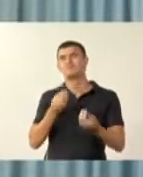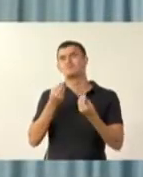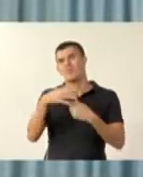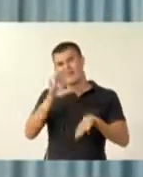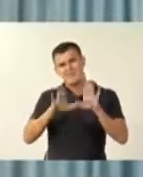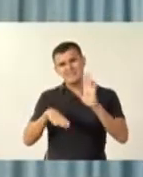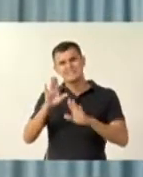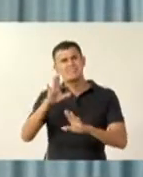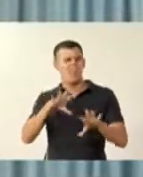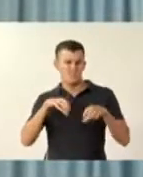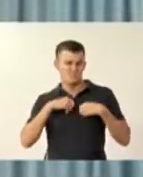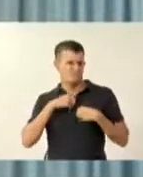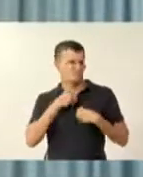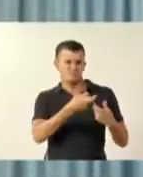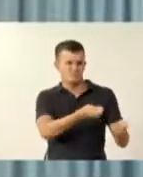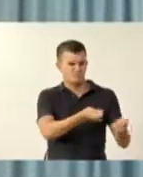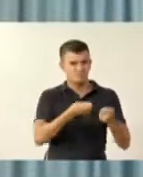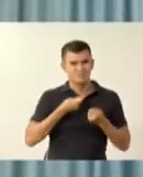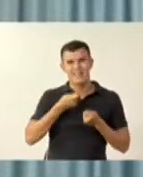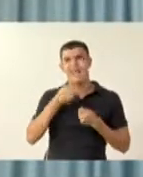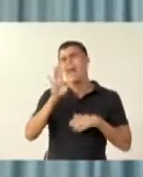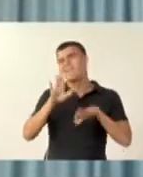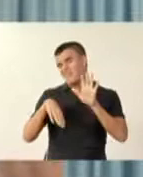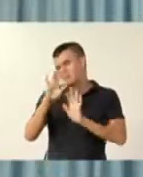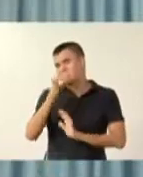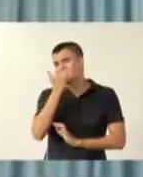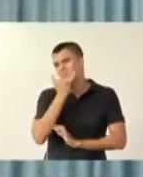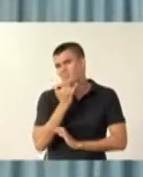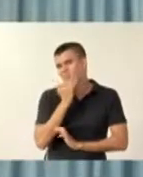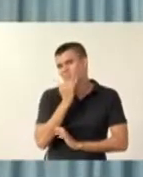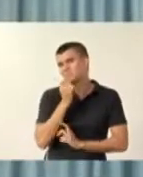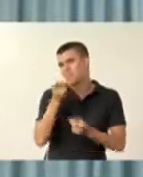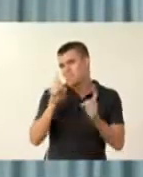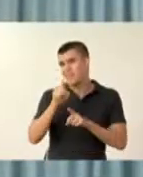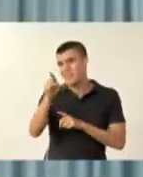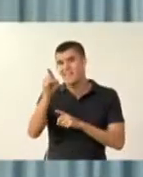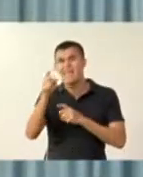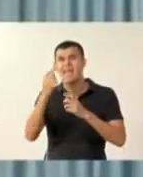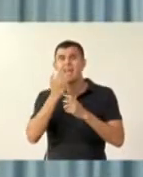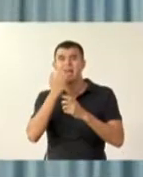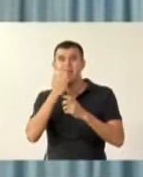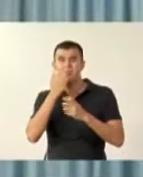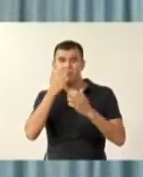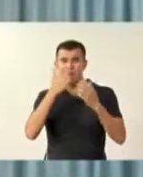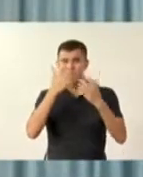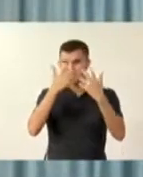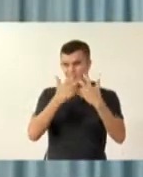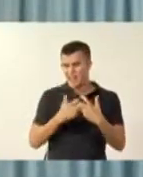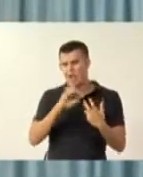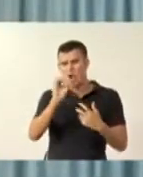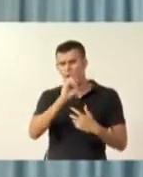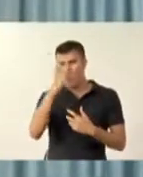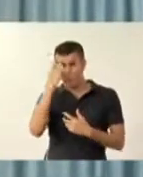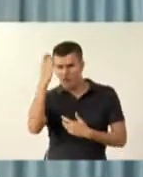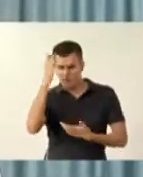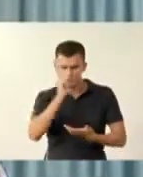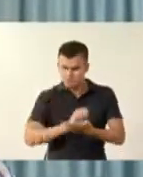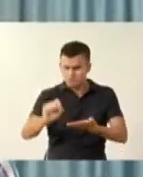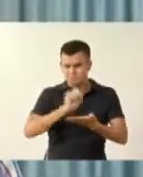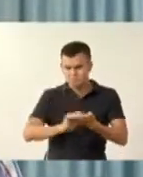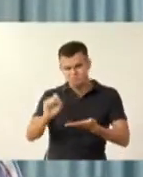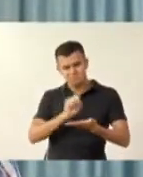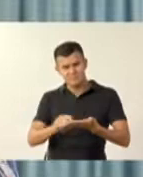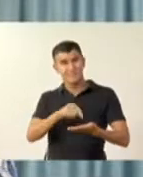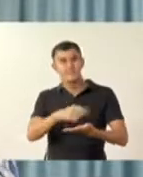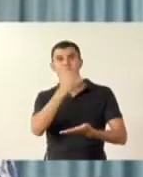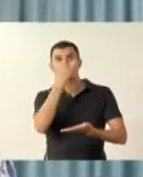veces aciertan, otras no. También la equivocación puede venir en sentido contrario. Un editor que persistentemente se